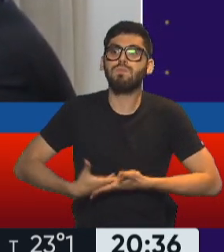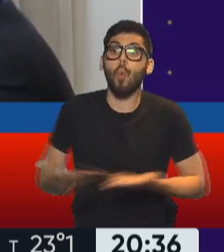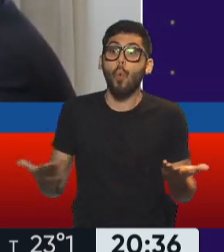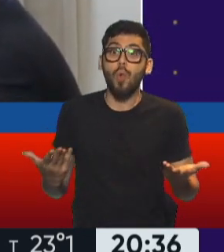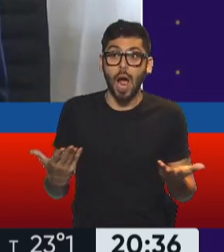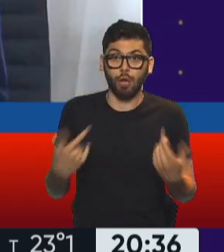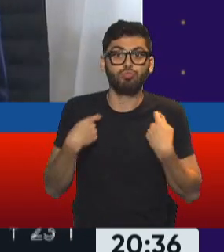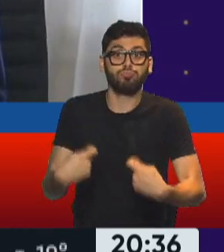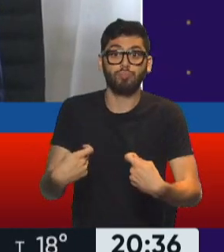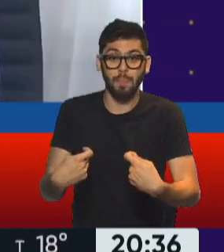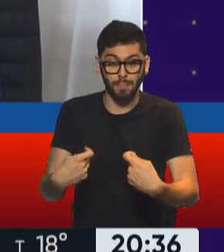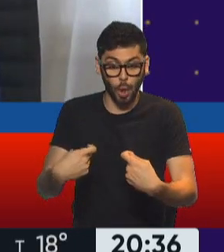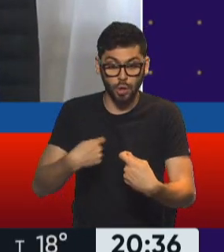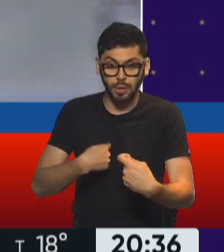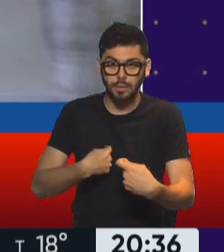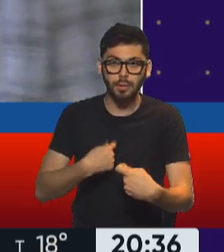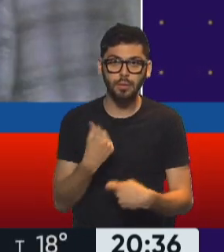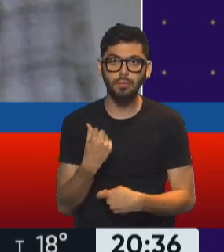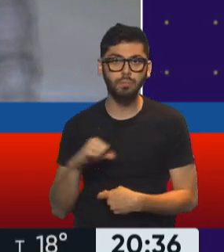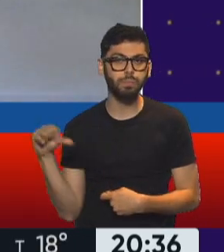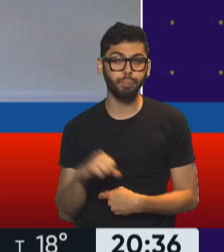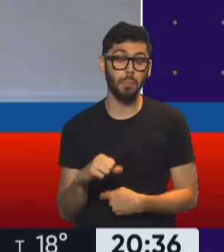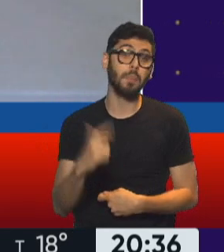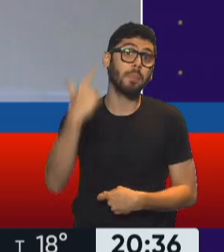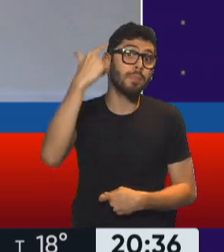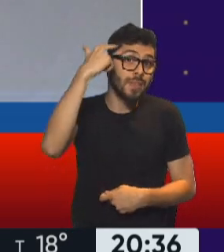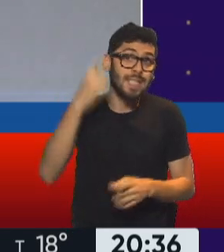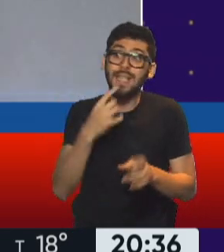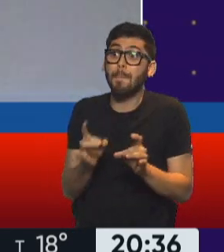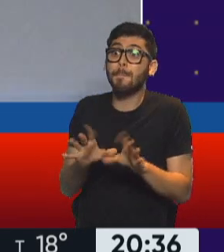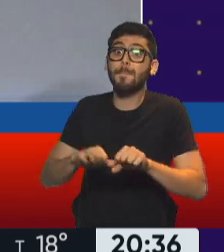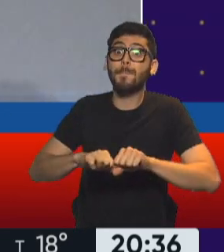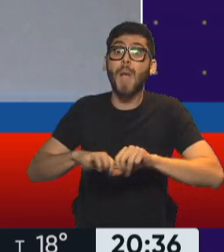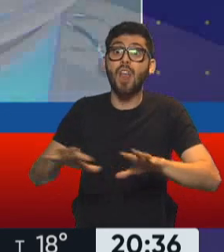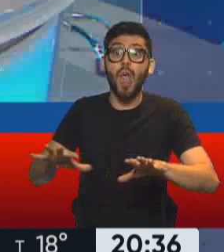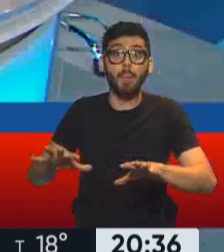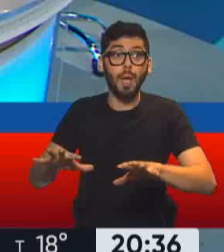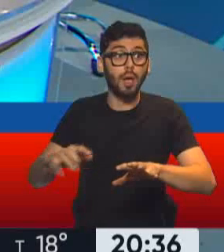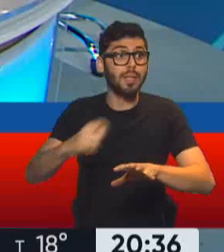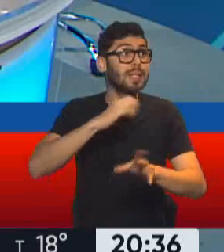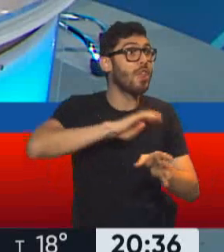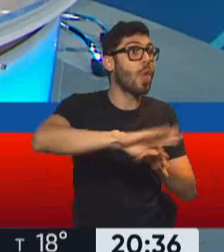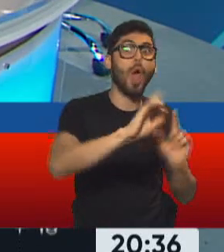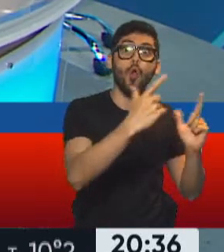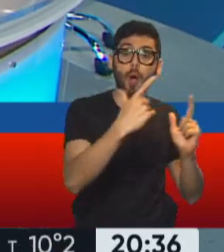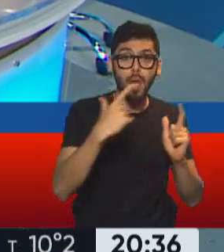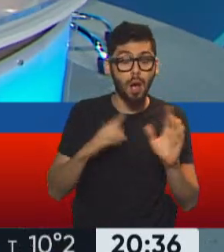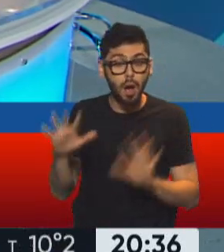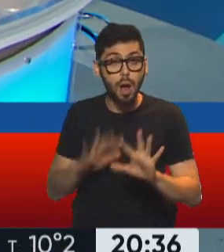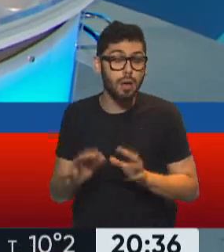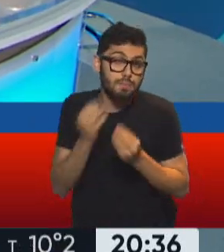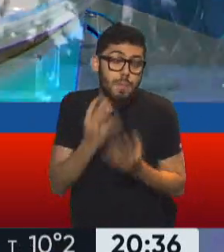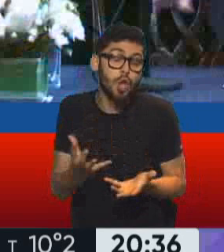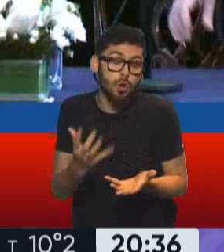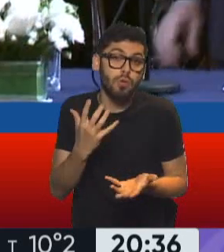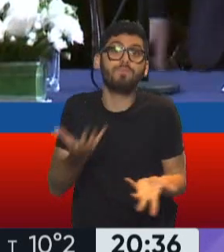quebrado, ¿cuánto mejor nos hubiera ido para afrontar la pandemia si no tuviéramos que padecer la deuda? ¿Cuánto mejor? ¿Cuánto más